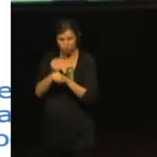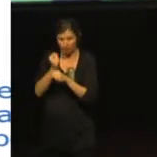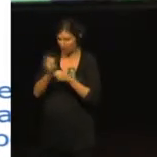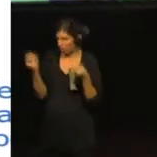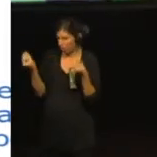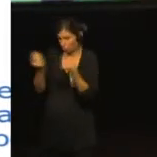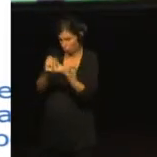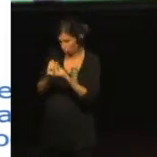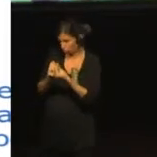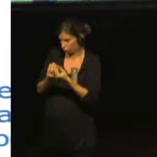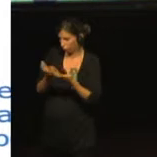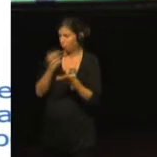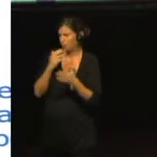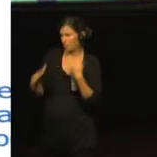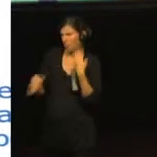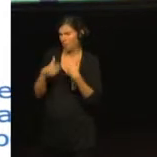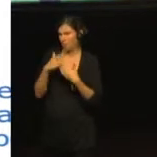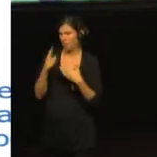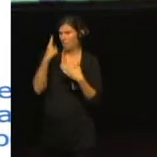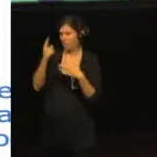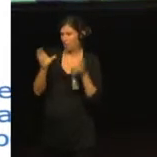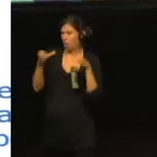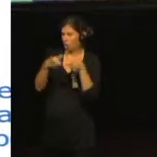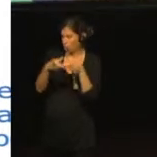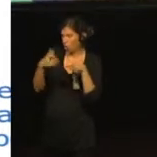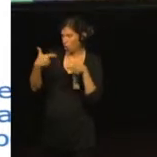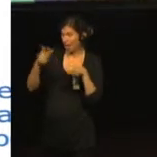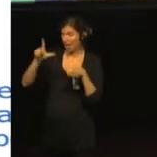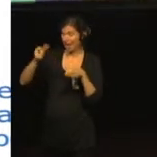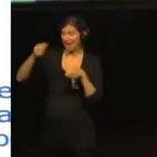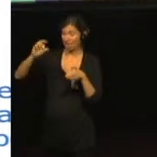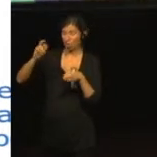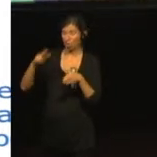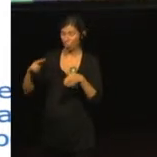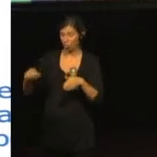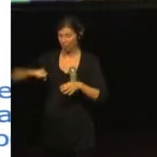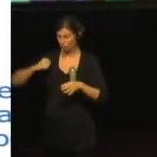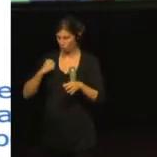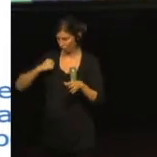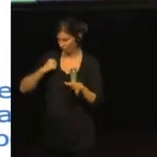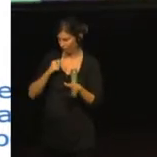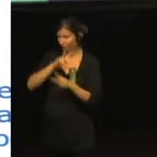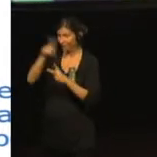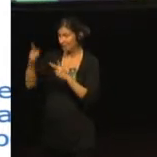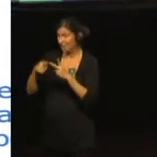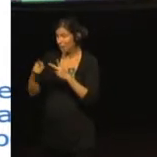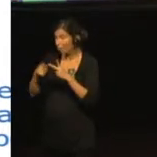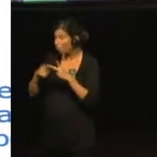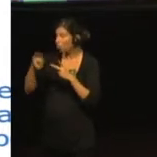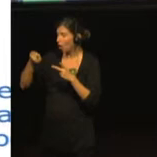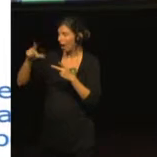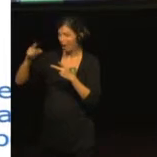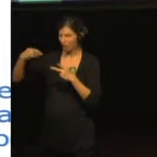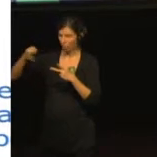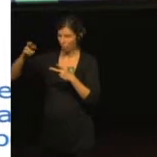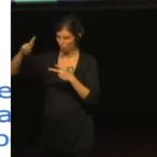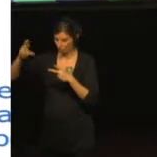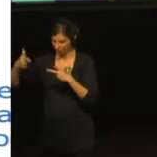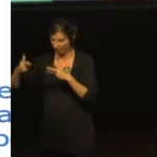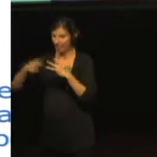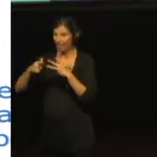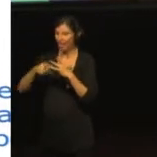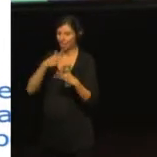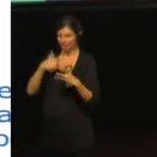inicial se hizo en Glasgow, Escocia. El segundo se hizo en Aalborg, en Dinamarca. El tercero en Lille, en